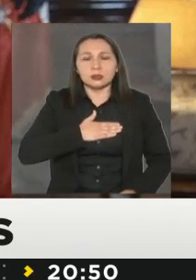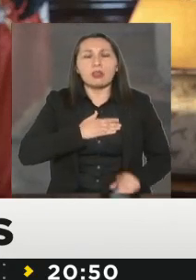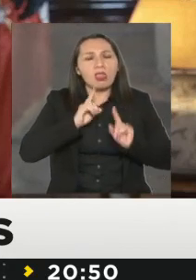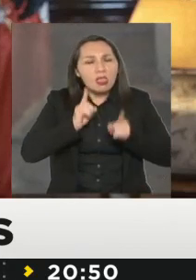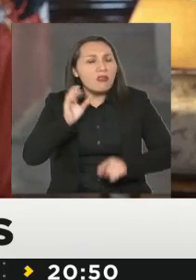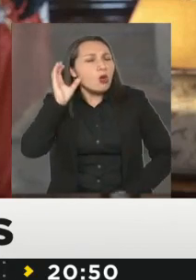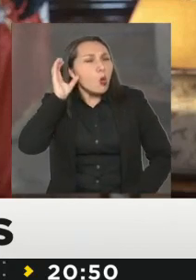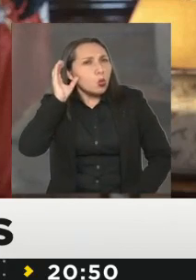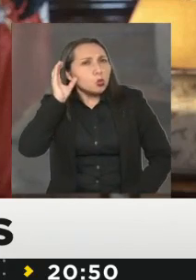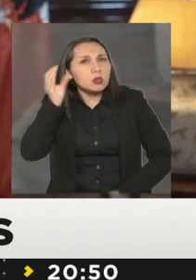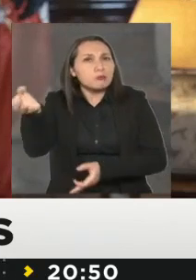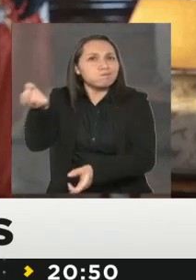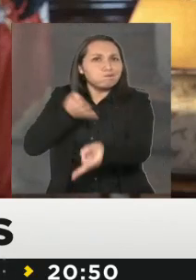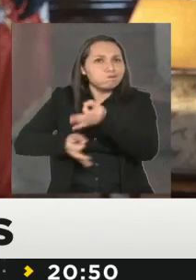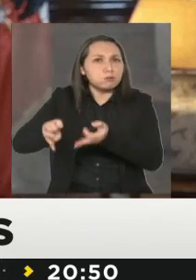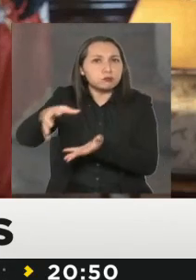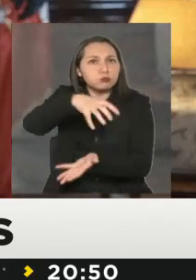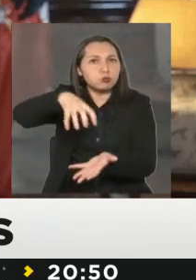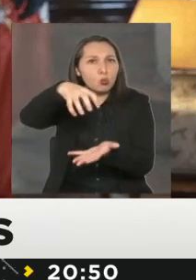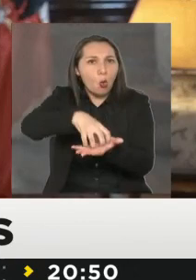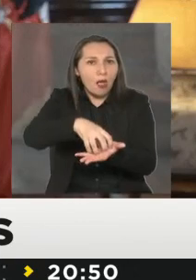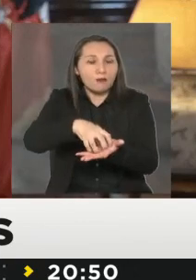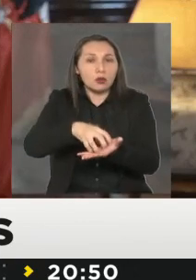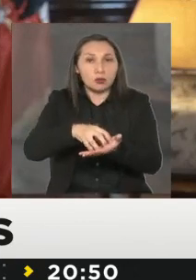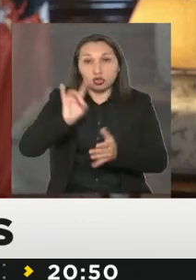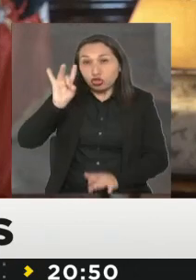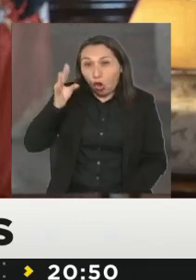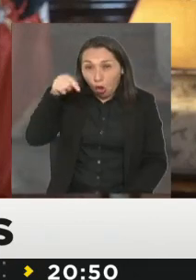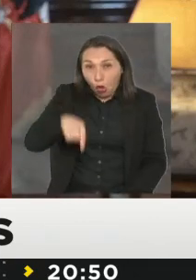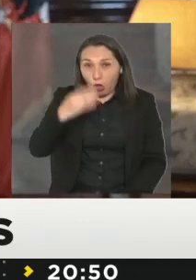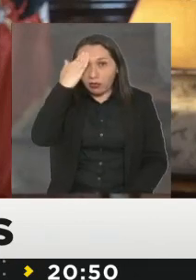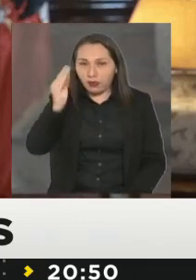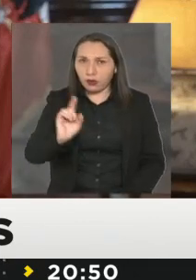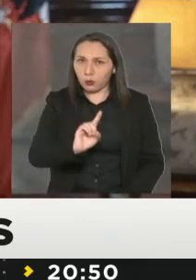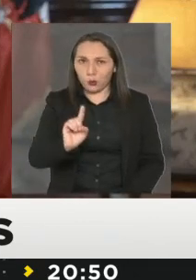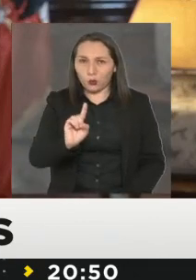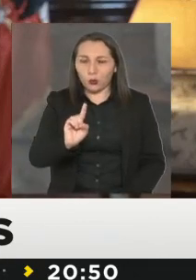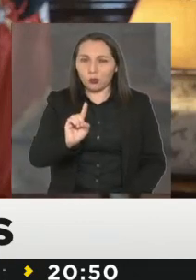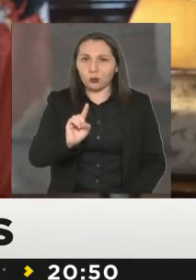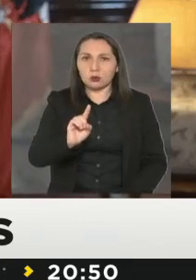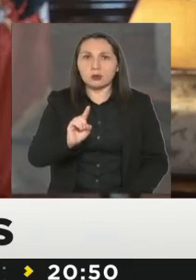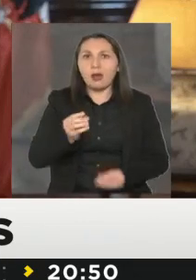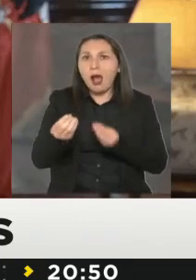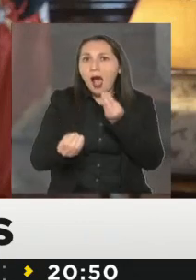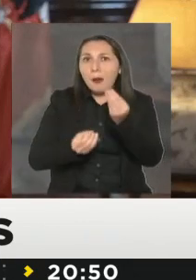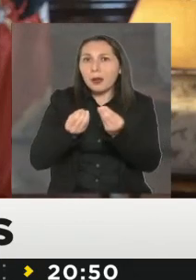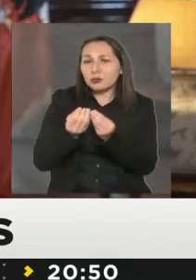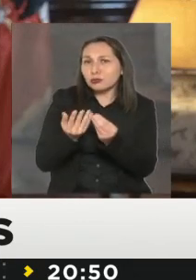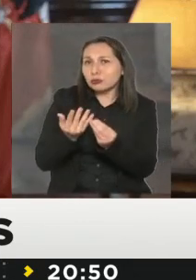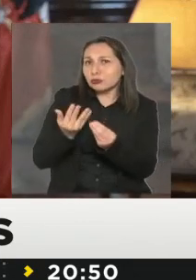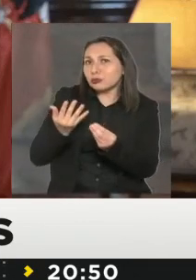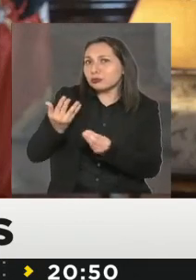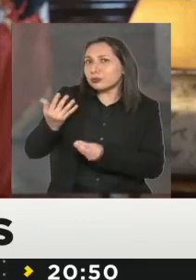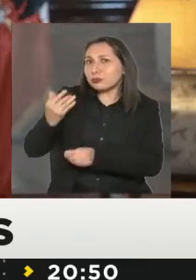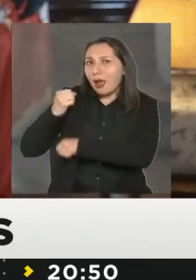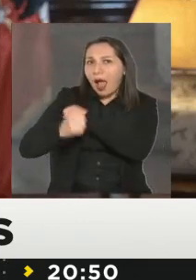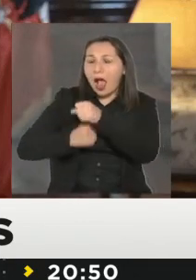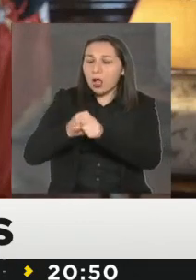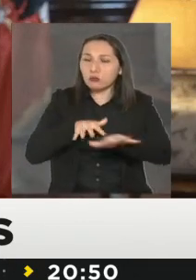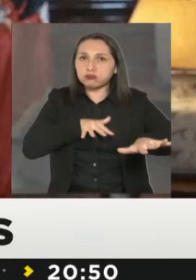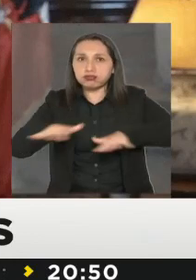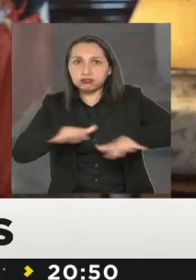hay que escuchar la voz del pueblo no solo este día sino de todo lo acontecido en estos últimos años